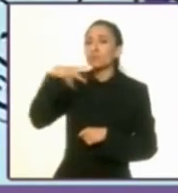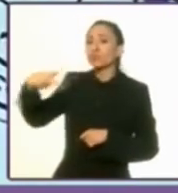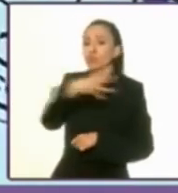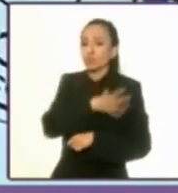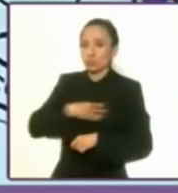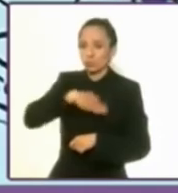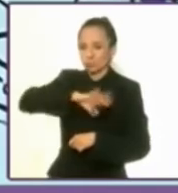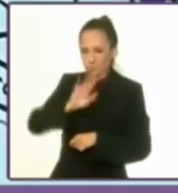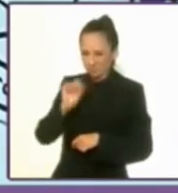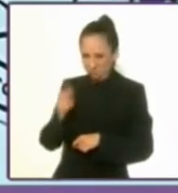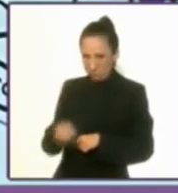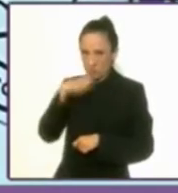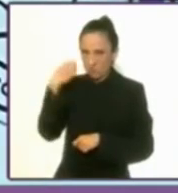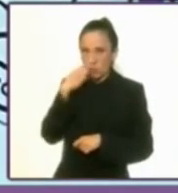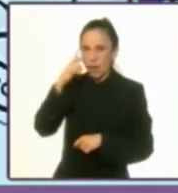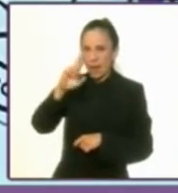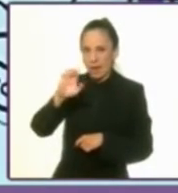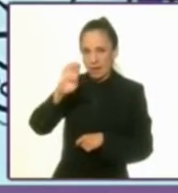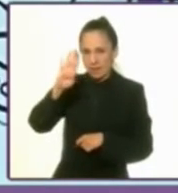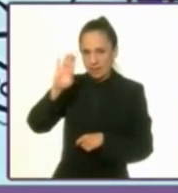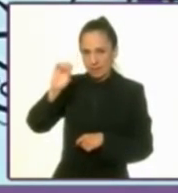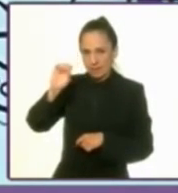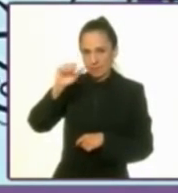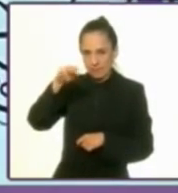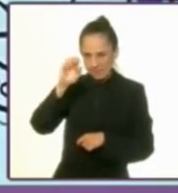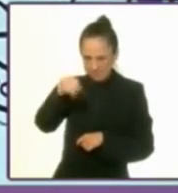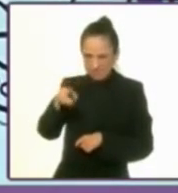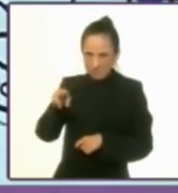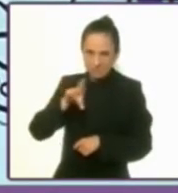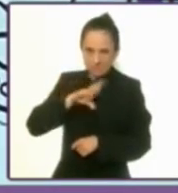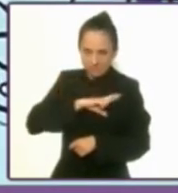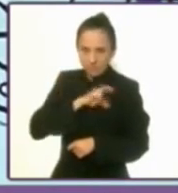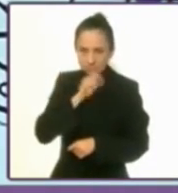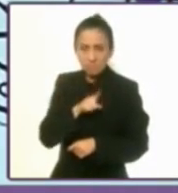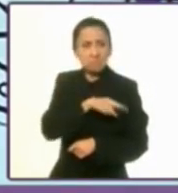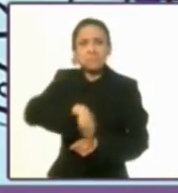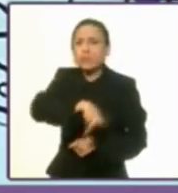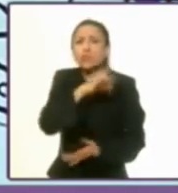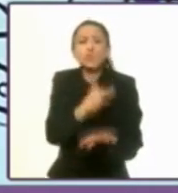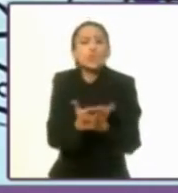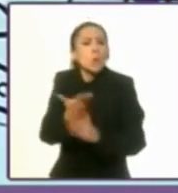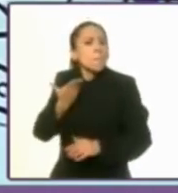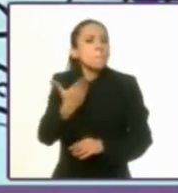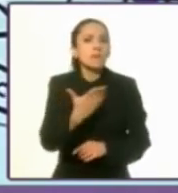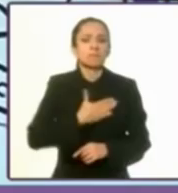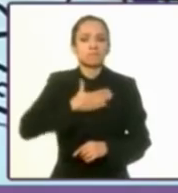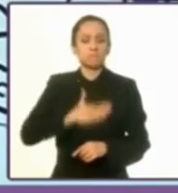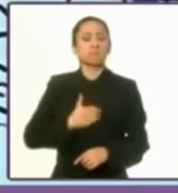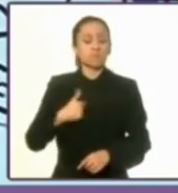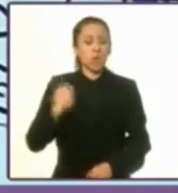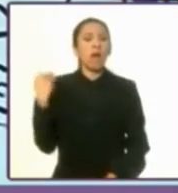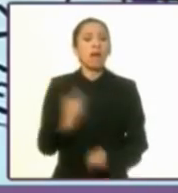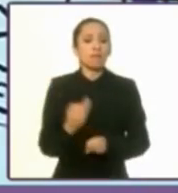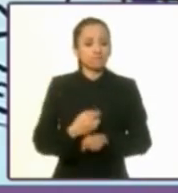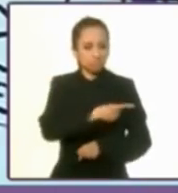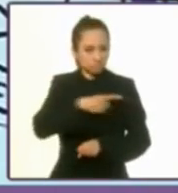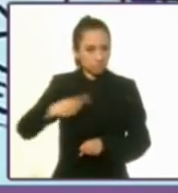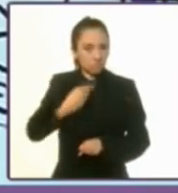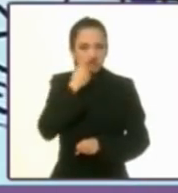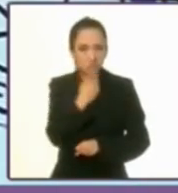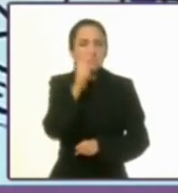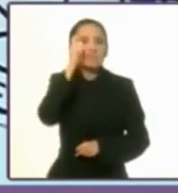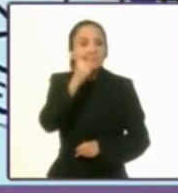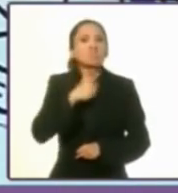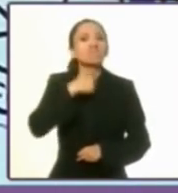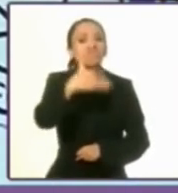rébsamen y que únicamente exigen justicia estoy obligada a decir que la corrupción no